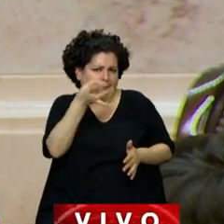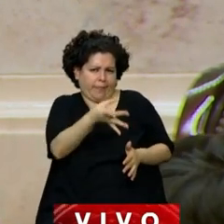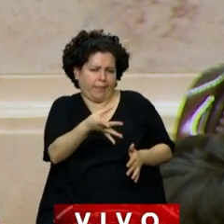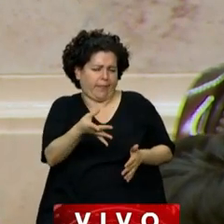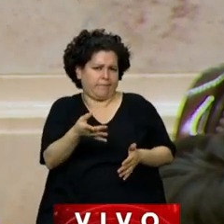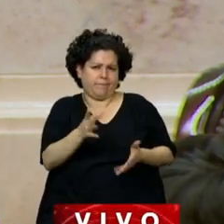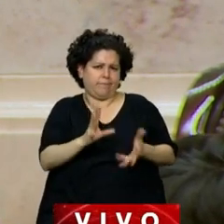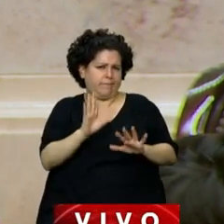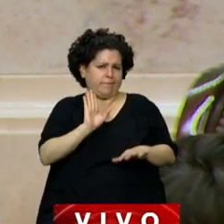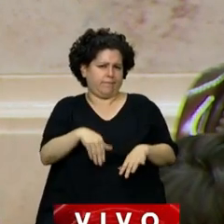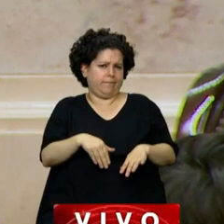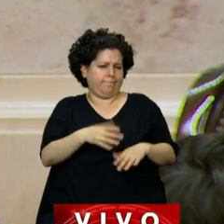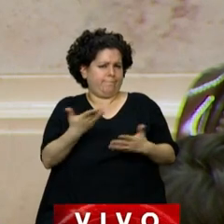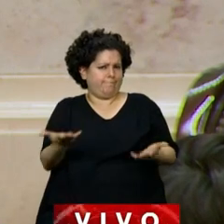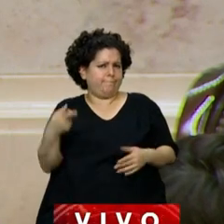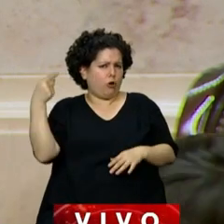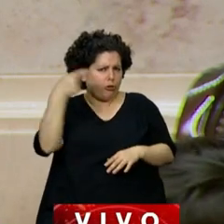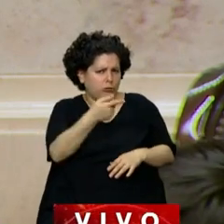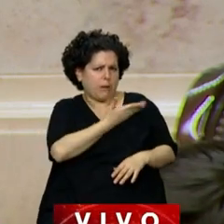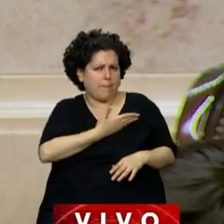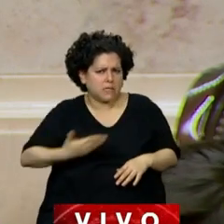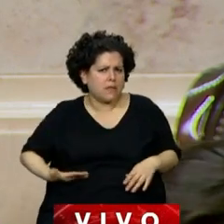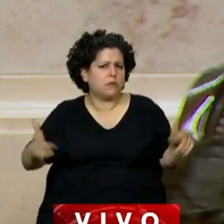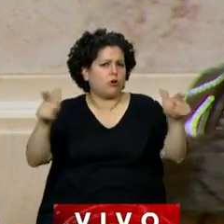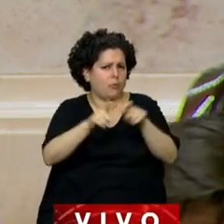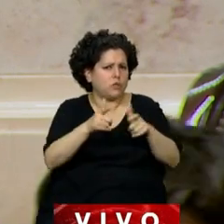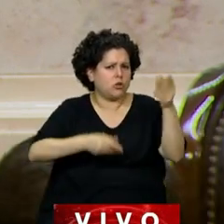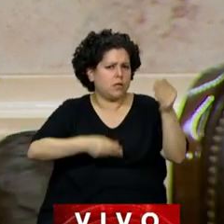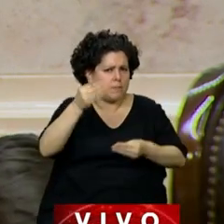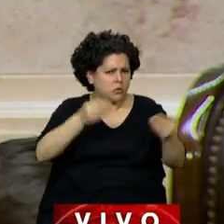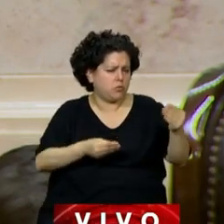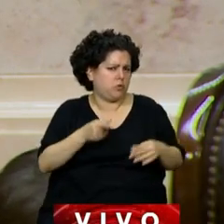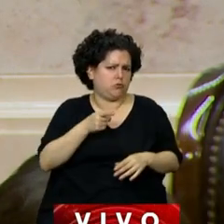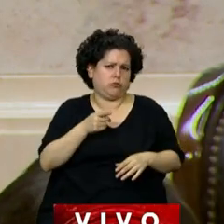mal gusto hacia el presidente de la Comisión de Presupuesto, que no la merece.